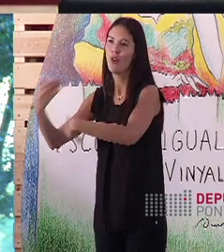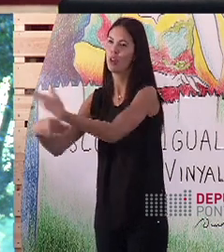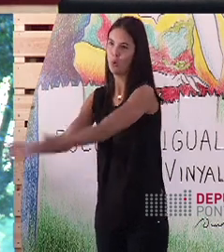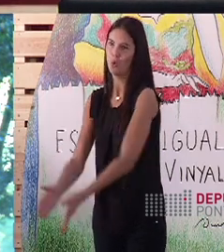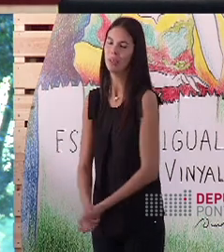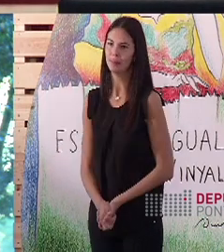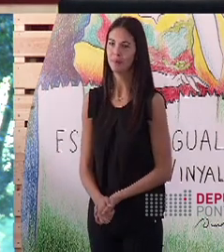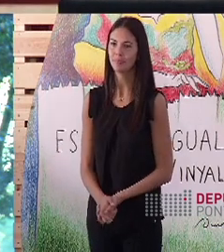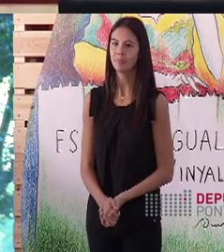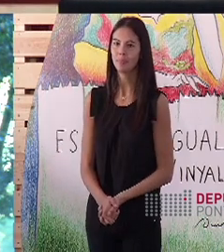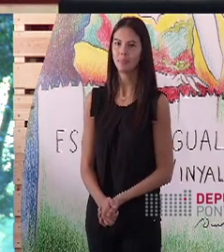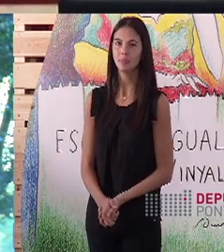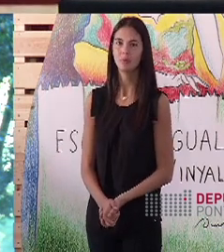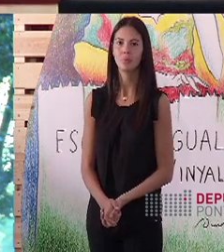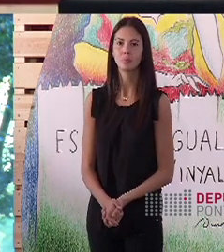vaya para más.